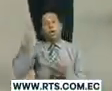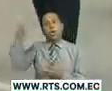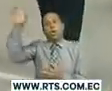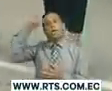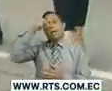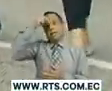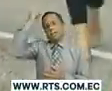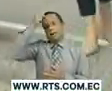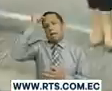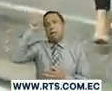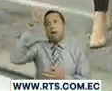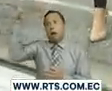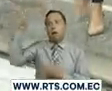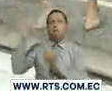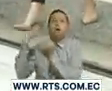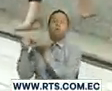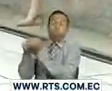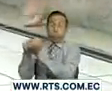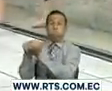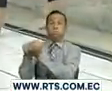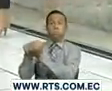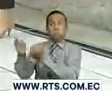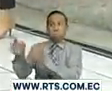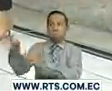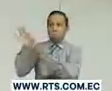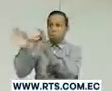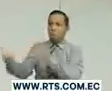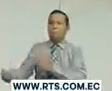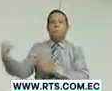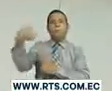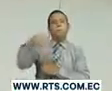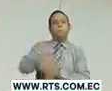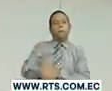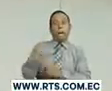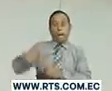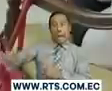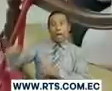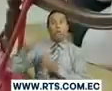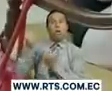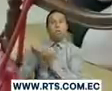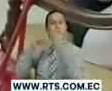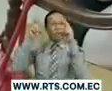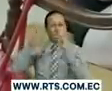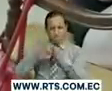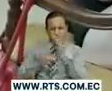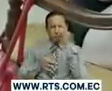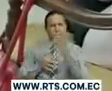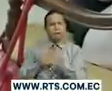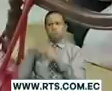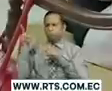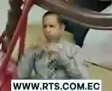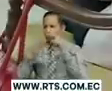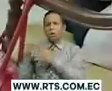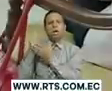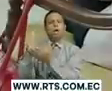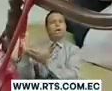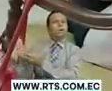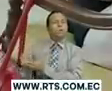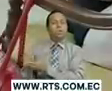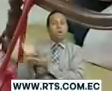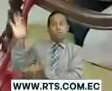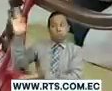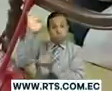de asesoramiento para el gobierno alemán en el tratamiento de la COVID-19. El embajador Philip Schauer destacó que